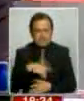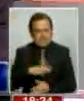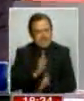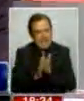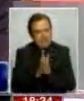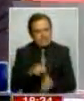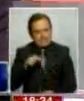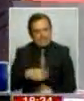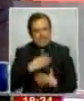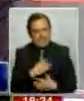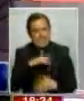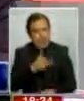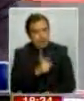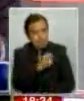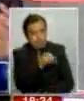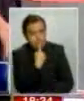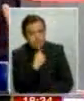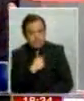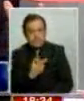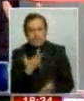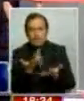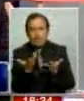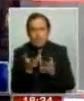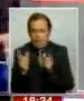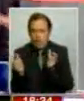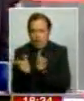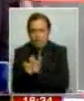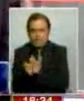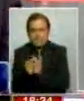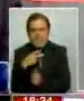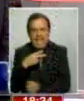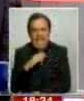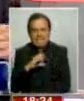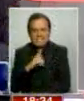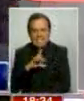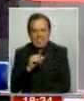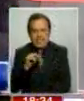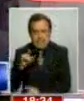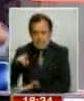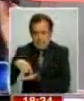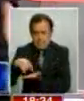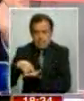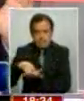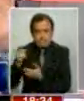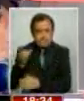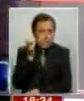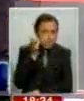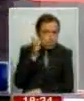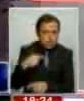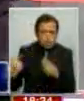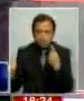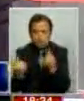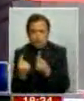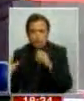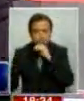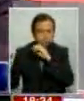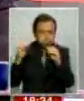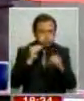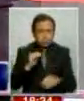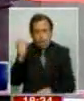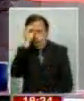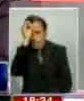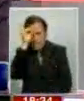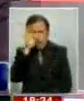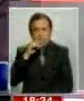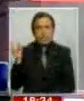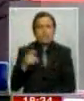nos interesa. Voy a tu pregunta respecto de cómo la Comisión de Hacienda está hoy día en la Cámara de Diputados escuchando a todos. Yo he visto, digamos, de su